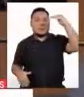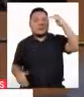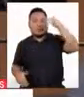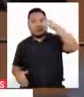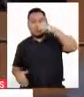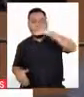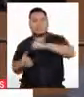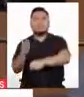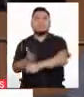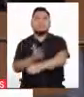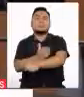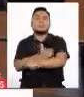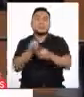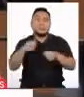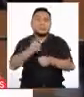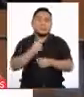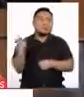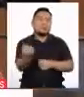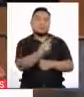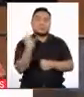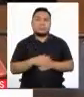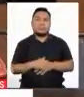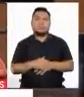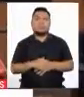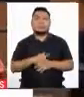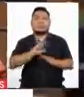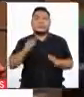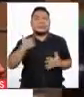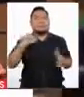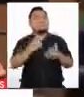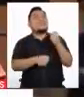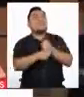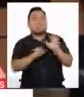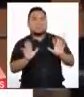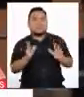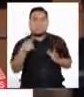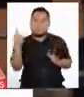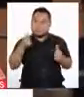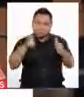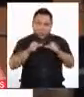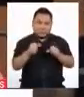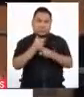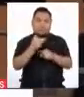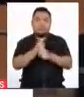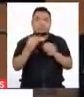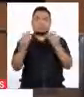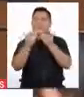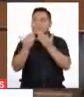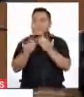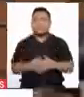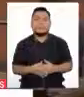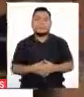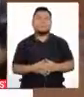poquito a poquito con el esfuerzo de todos, sin triunfalismo y sin bajar la guardia en ningún momento. Muchas gracias.